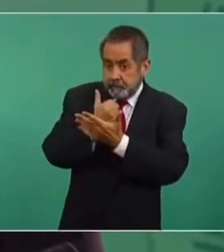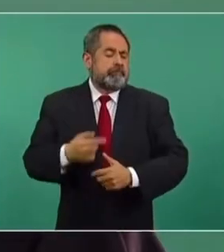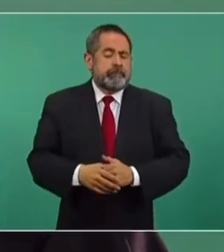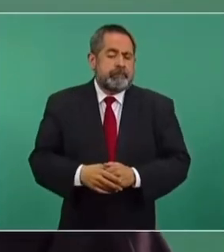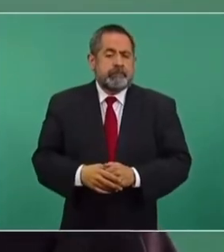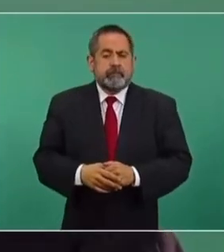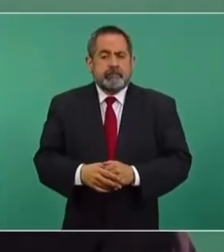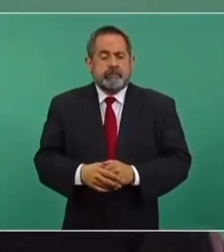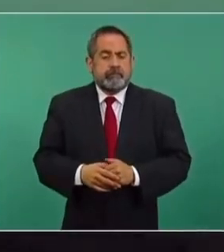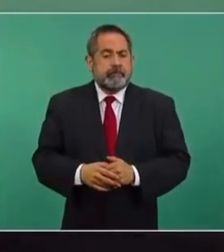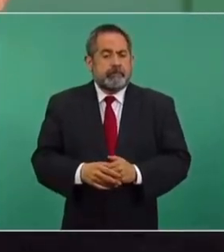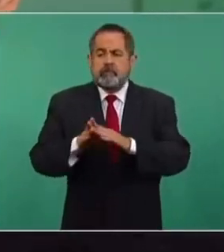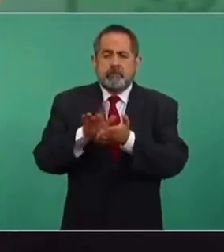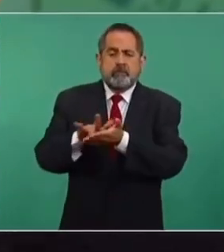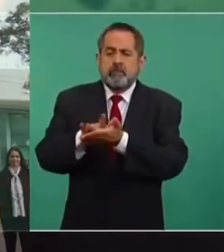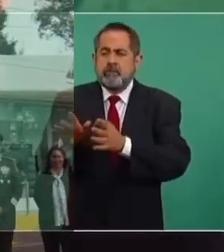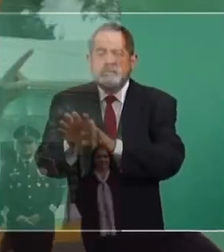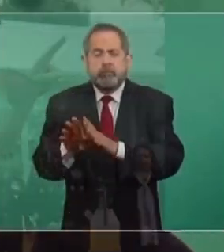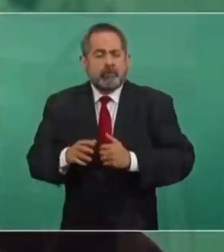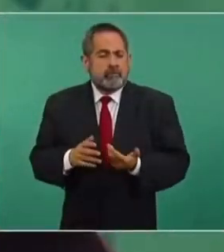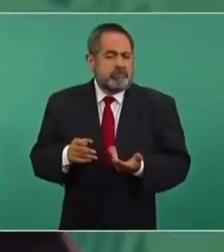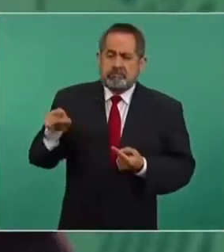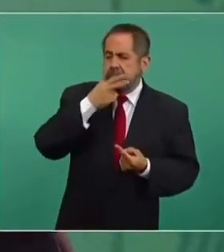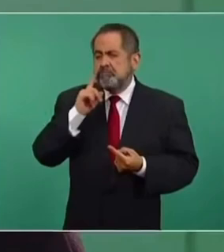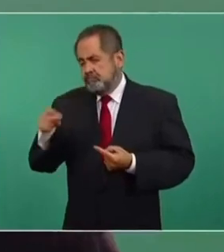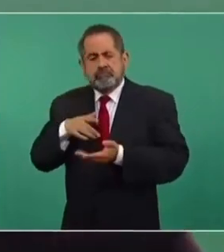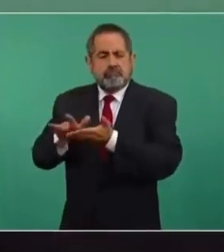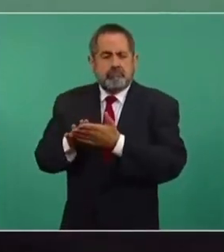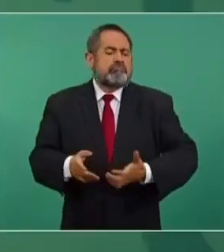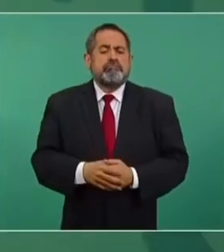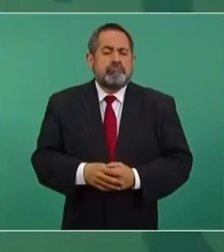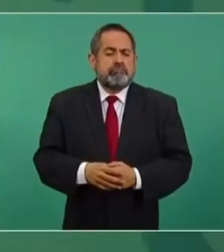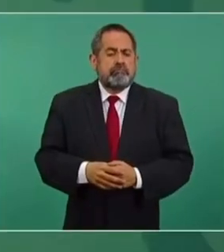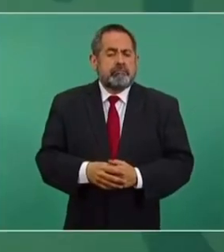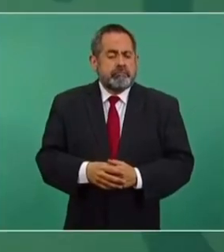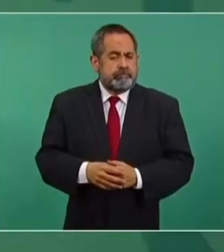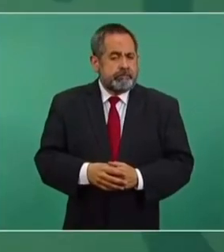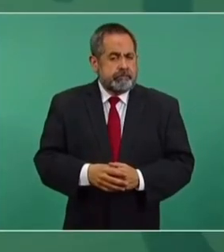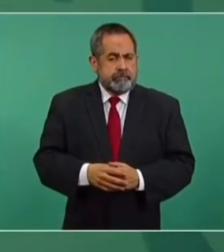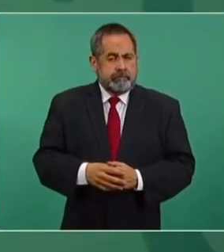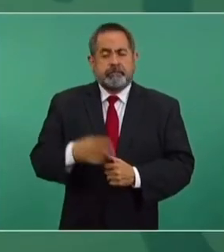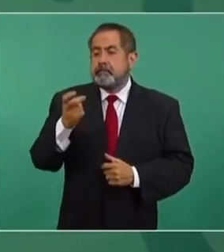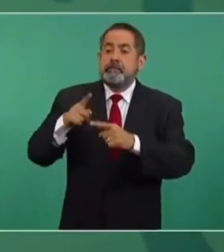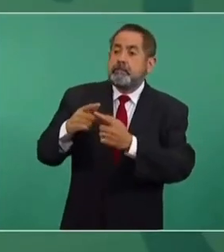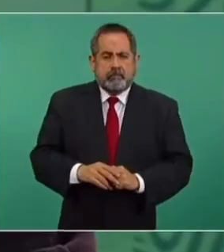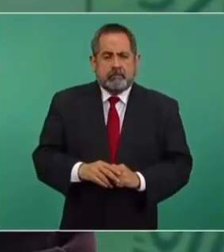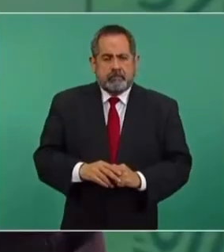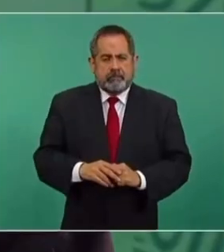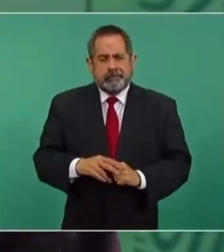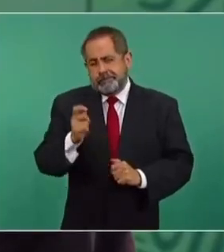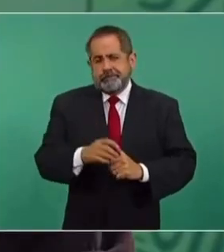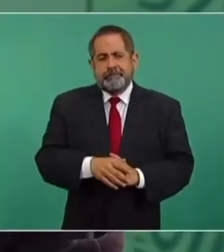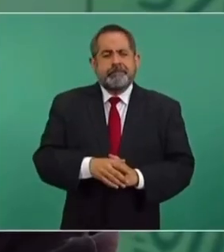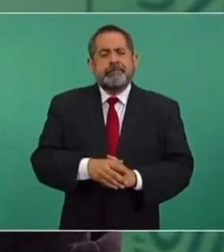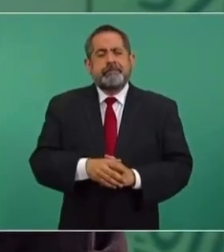encuesta. ¿Cómo voy a apoyarlo? O apoyarlo con mi voto, pero es el que gane la encuesta. Porque